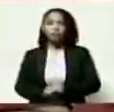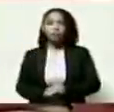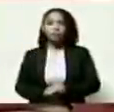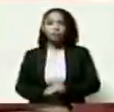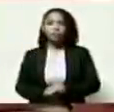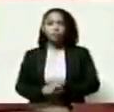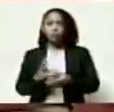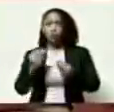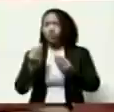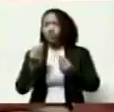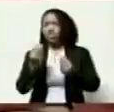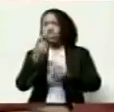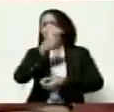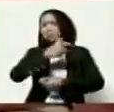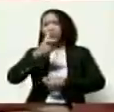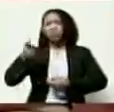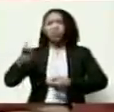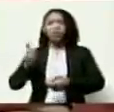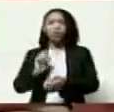Innumerables casos.